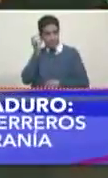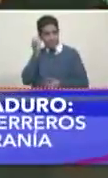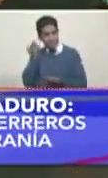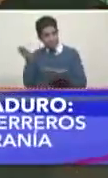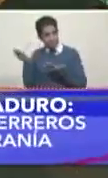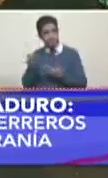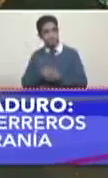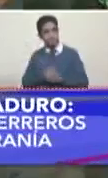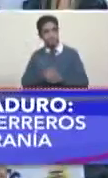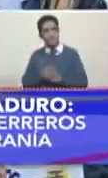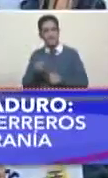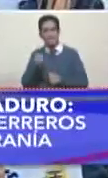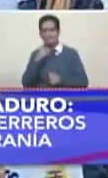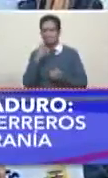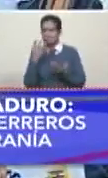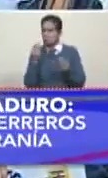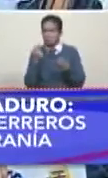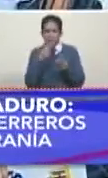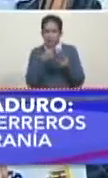Sí. Cilia tiene muchas cosas que decir.